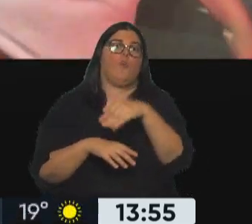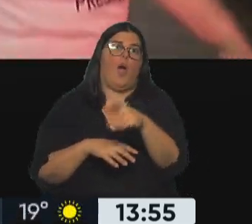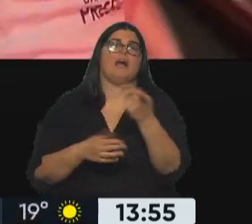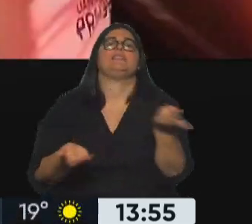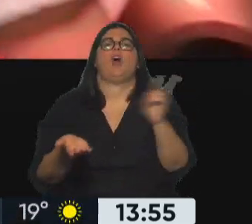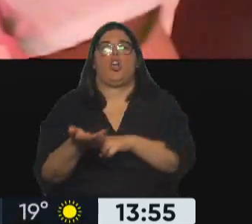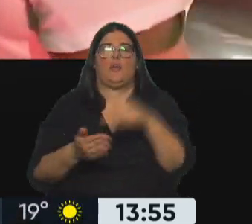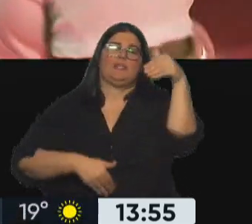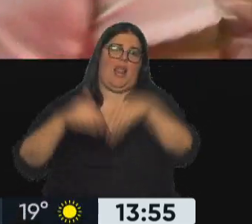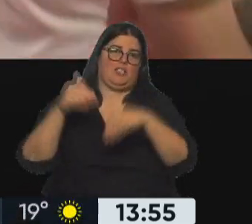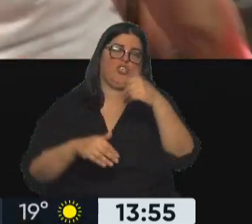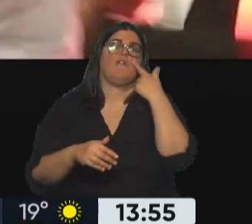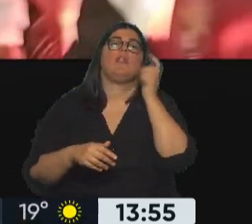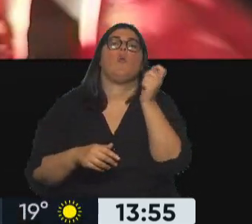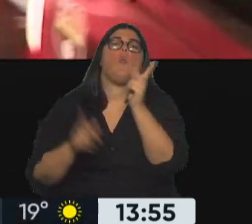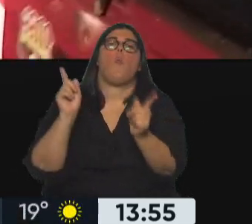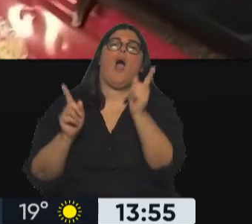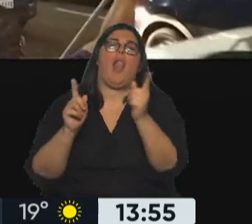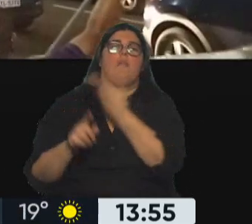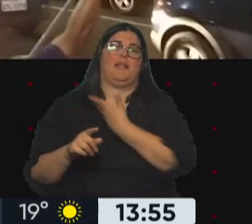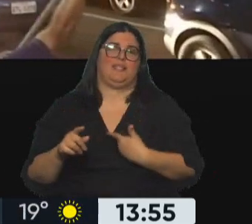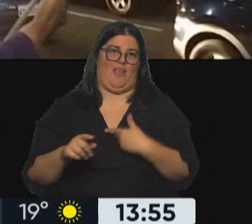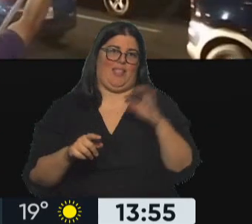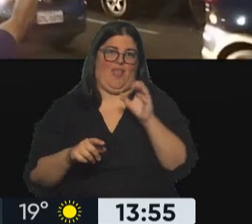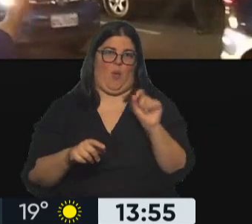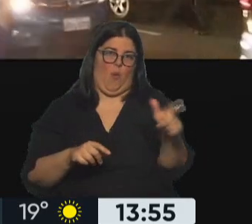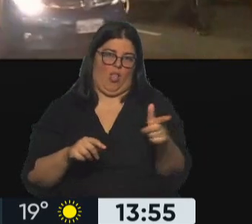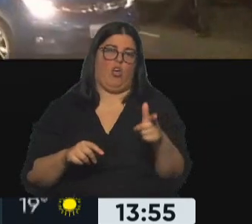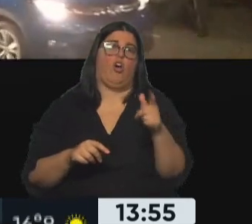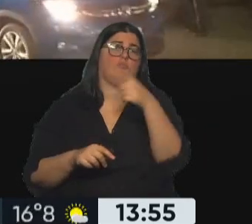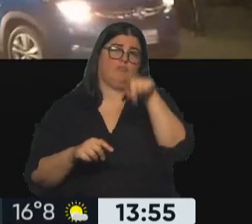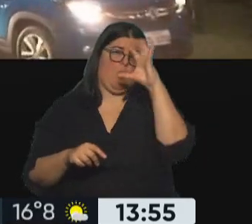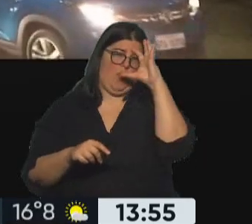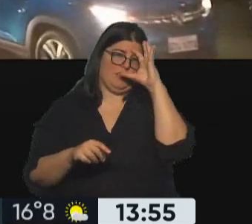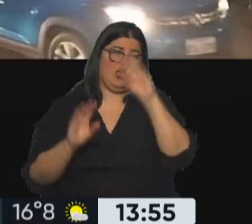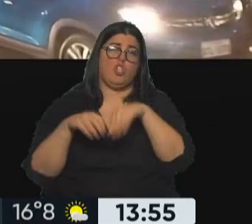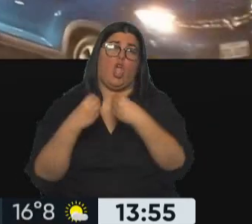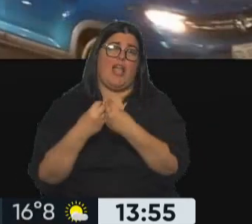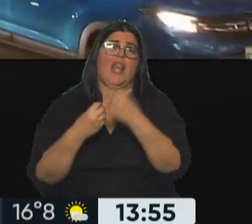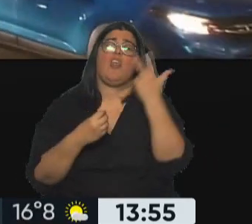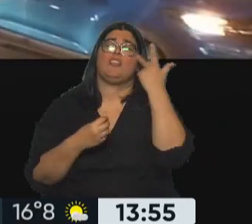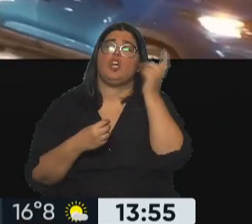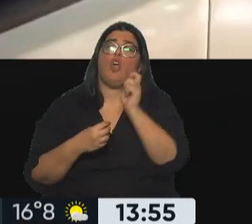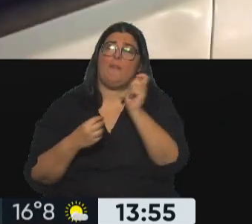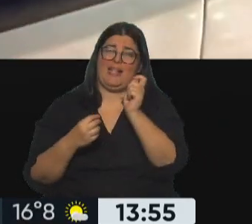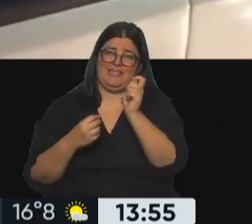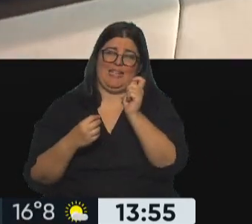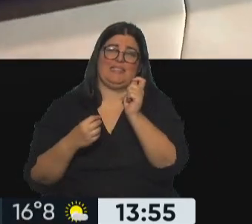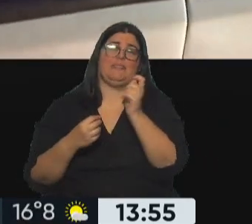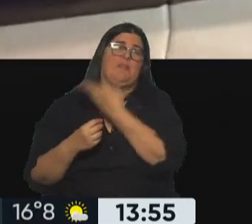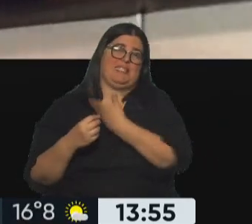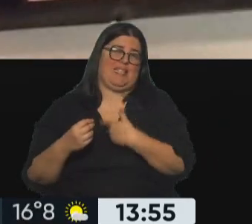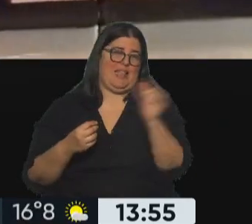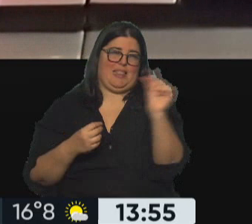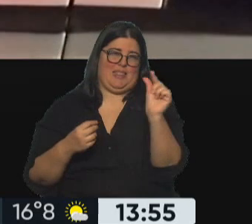electoral para definir al próximo presidente o presidenta de Ecuador. Recordemos, para un periodo de 18 meses para finalizar el mandato de Lasso,